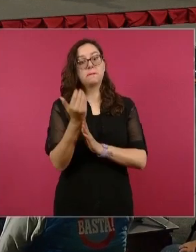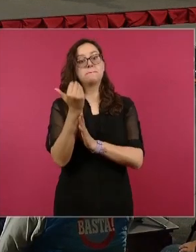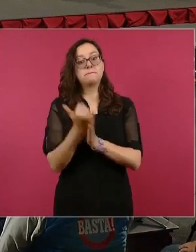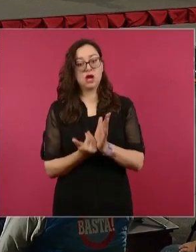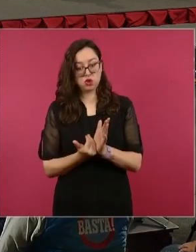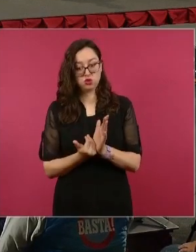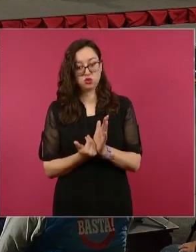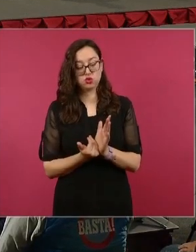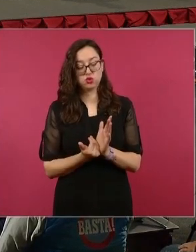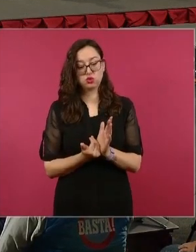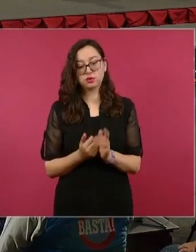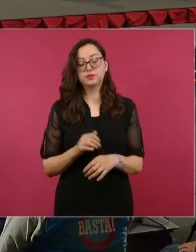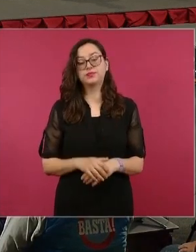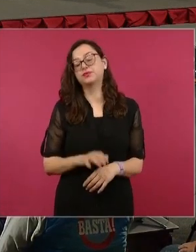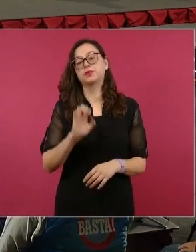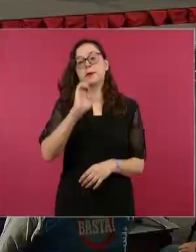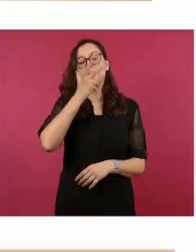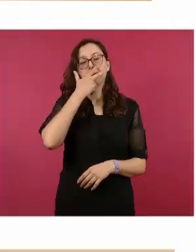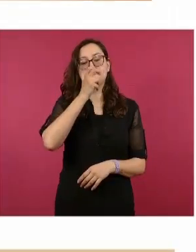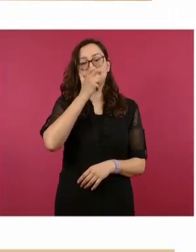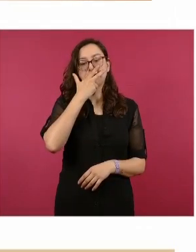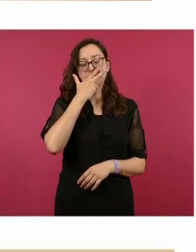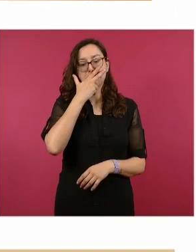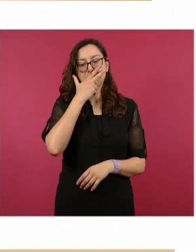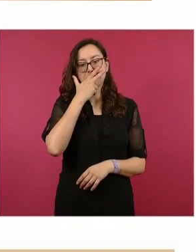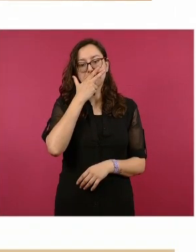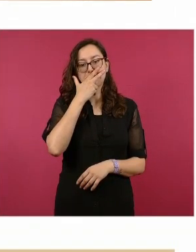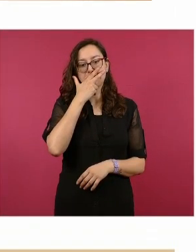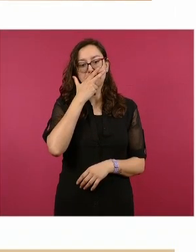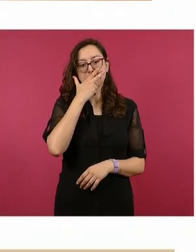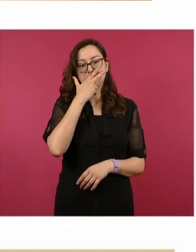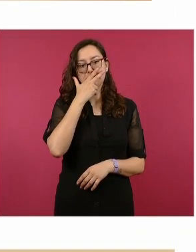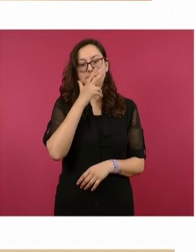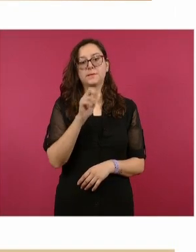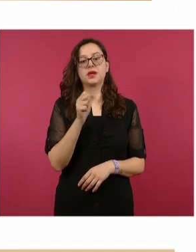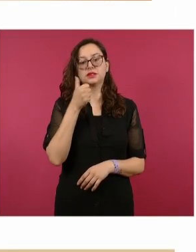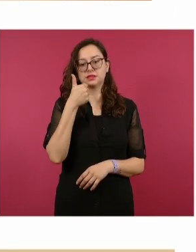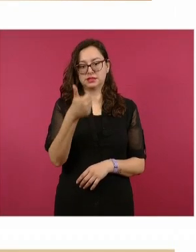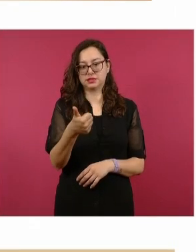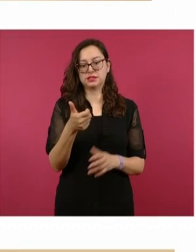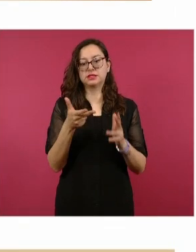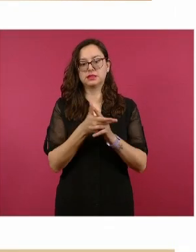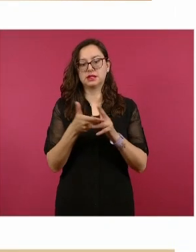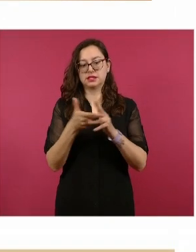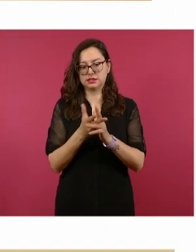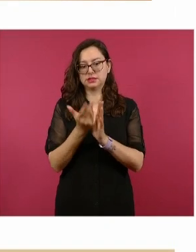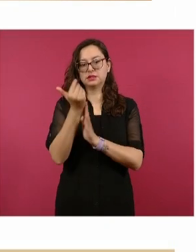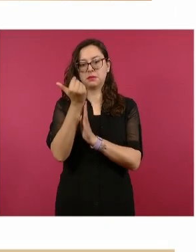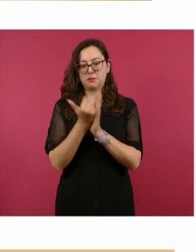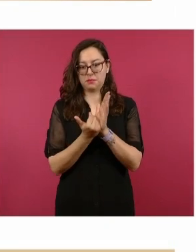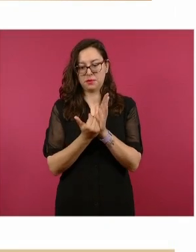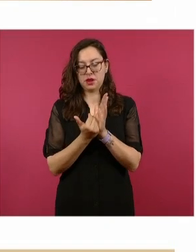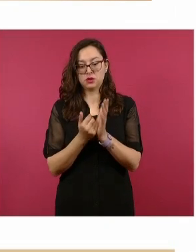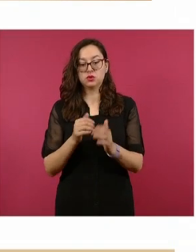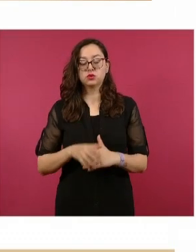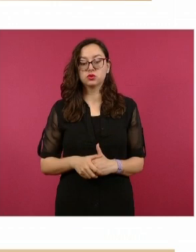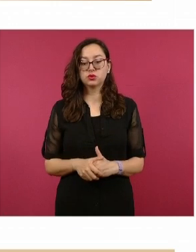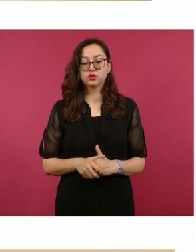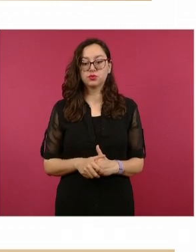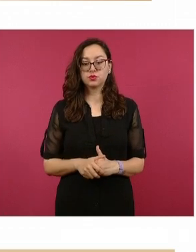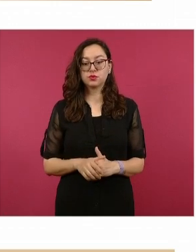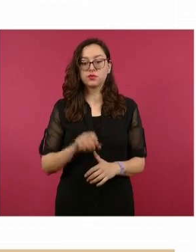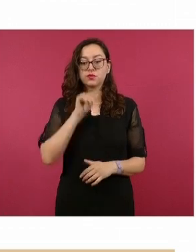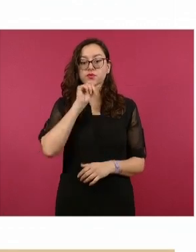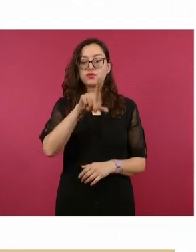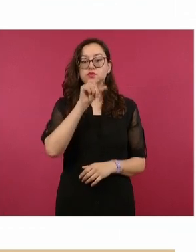Adelante. En Chihuahua, 6 homicidios menos que el mes de febrero. Adelante.